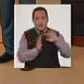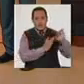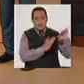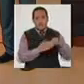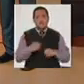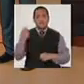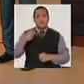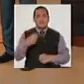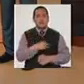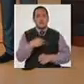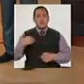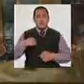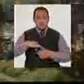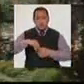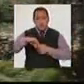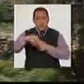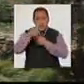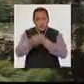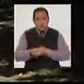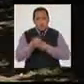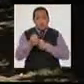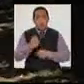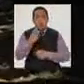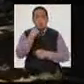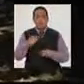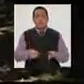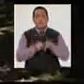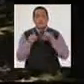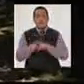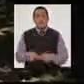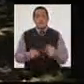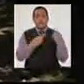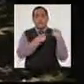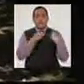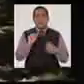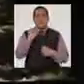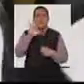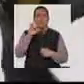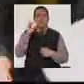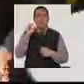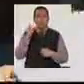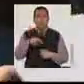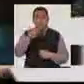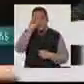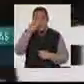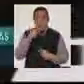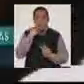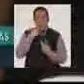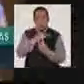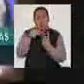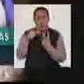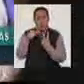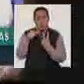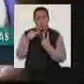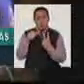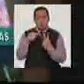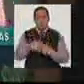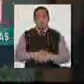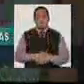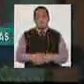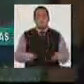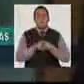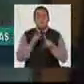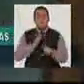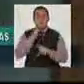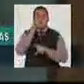El viceministro de Agricultura, Juan Benítez, y el representante de la FAO en el Perú, John Bracing, llegaron hasta